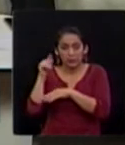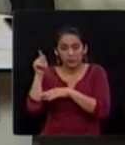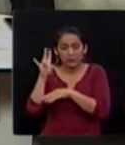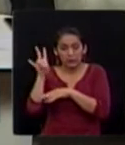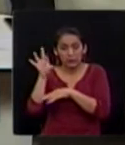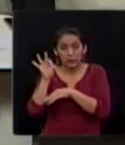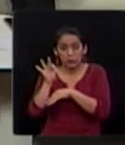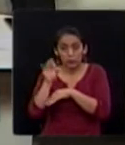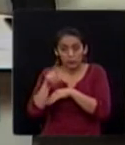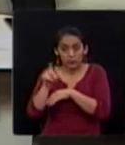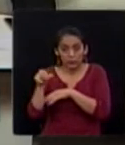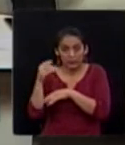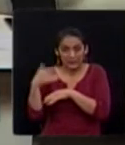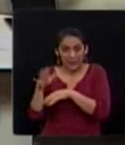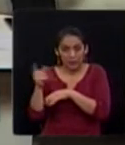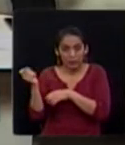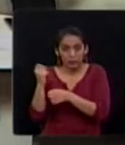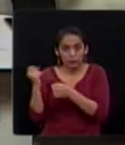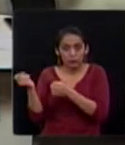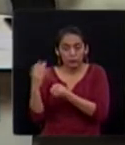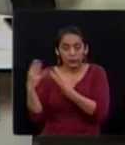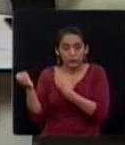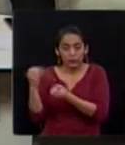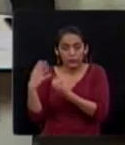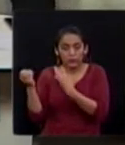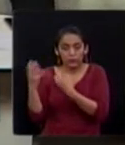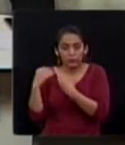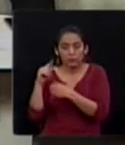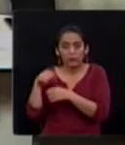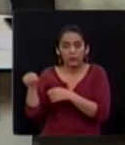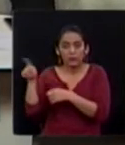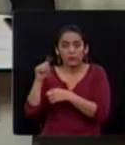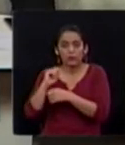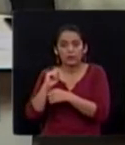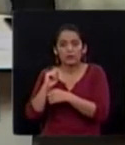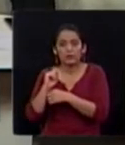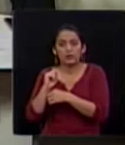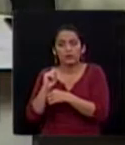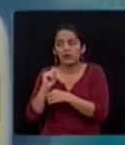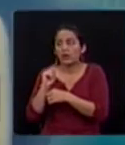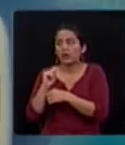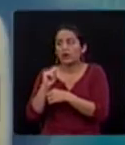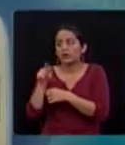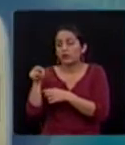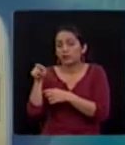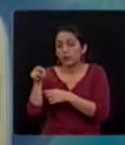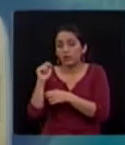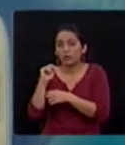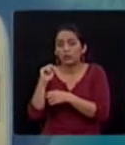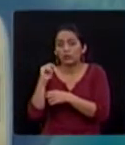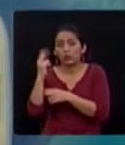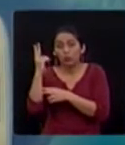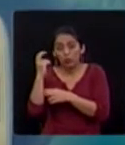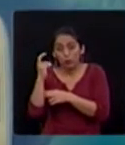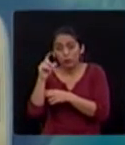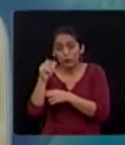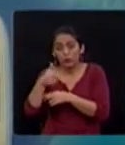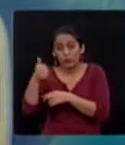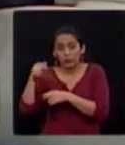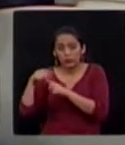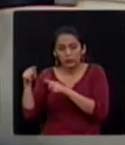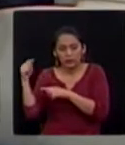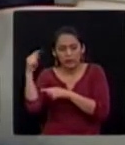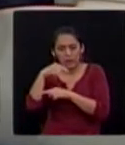este sistema de delaciones premiadas. Hay al menos 12 que tuvieron relación directa con el caso ecuatoriano, con distintos contratos en el